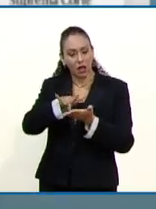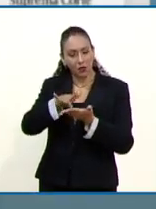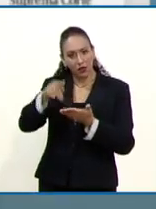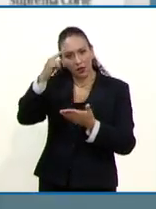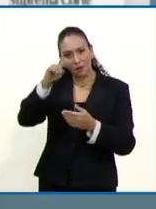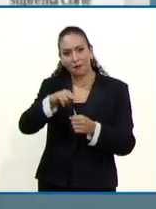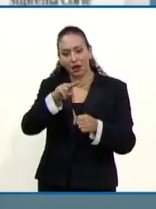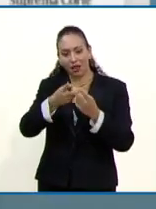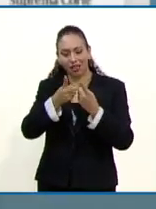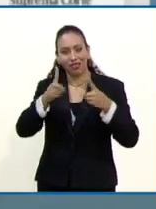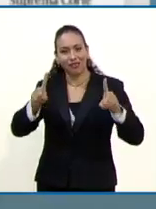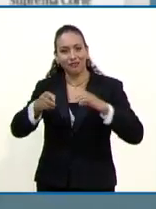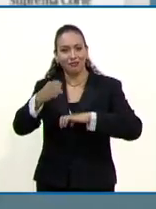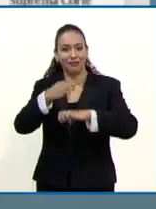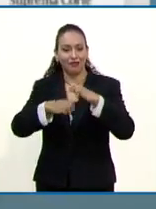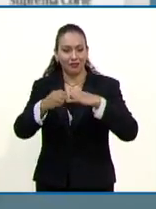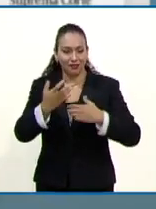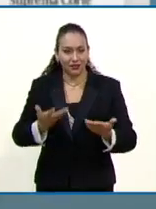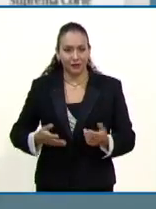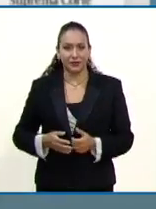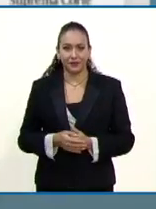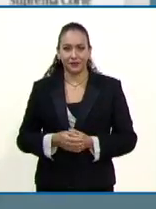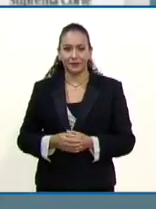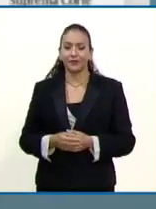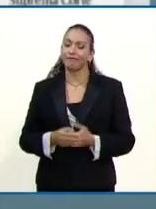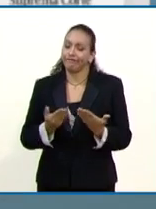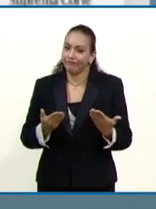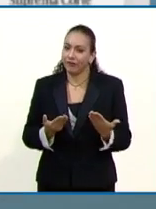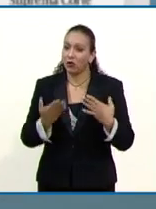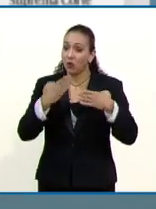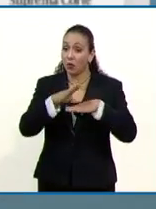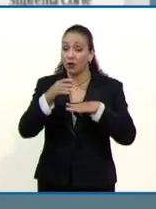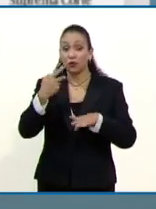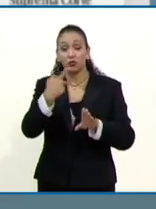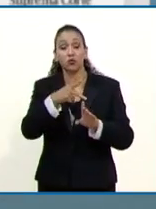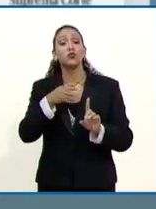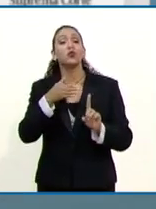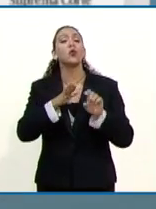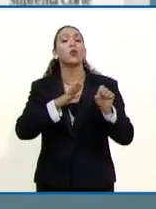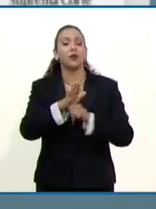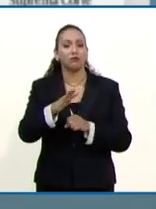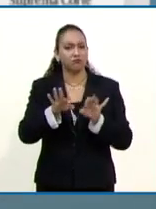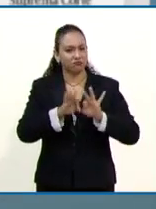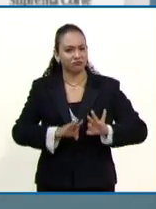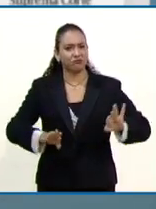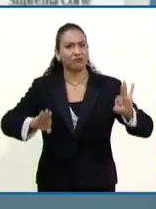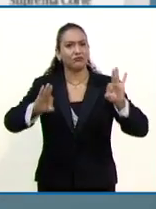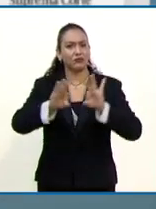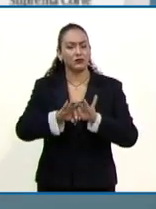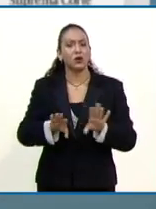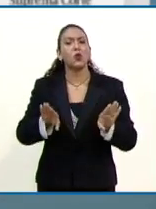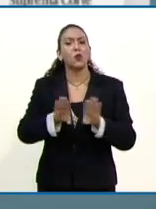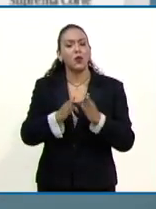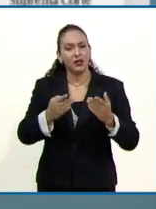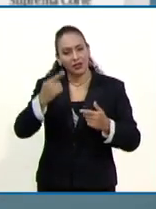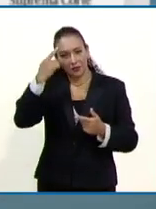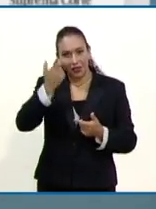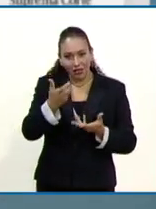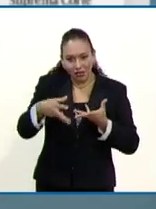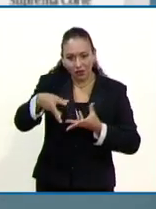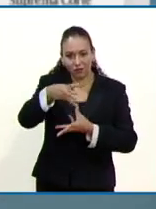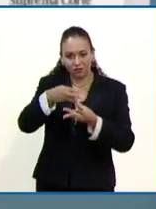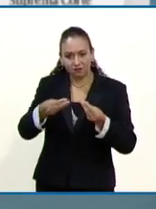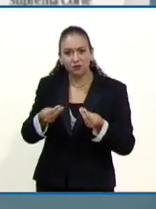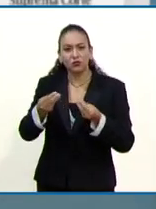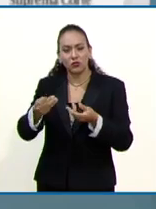Cumplen un objetivo fundamental: ser ese instrumento de movilización de recursos